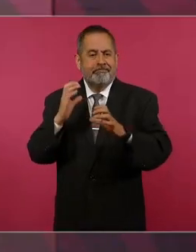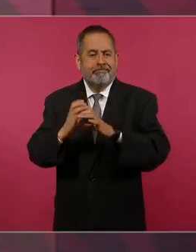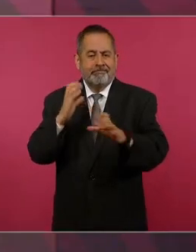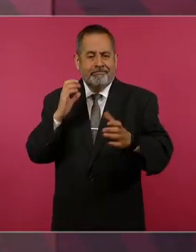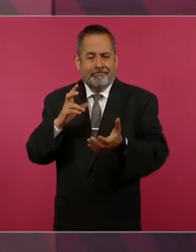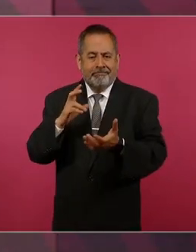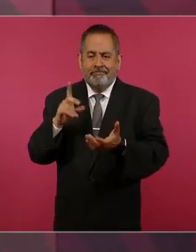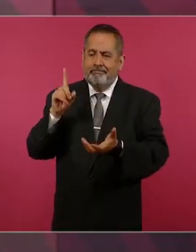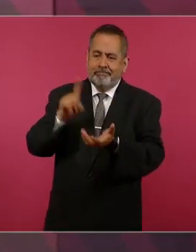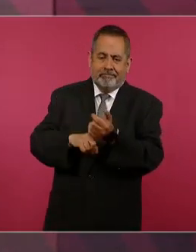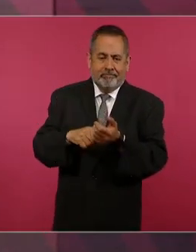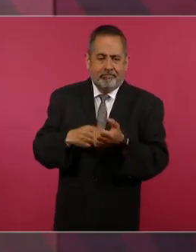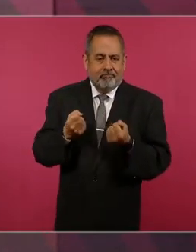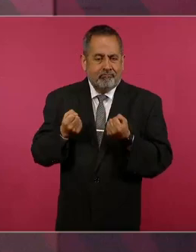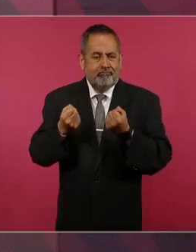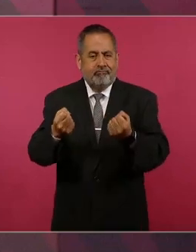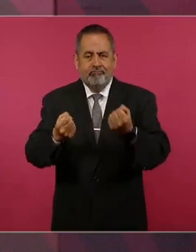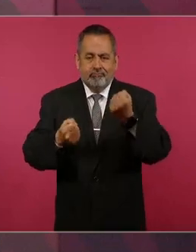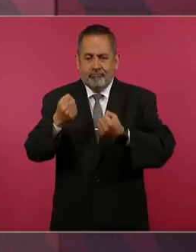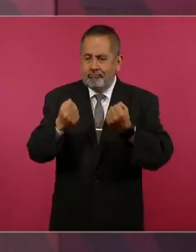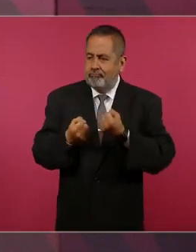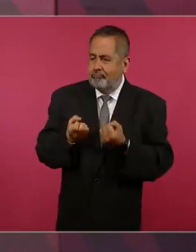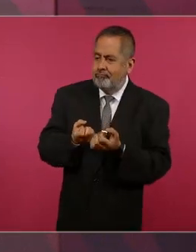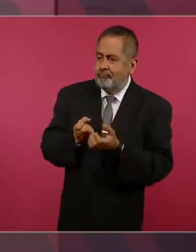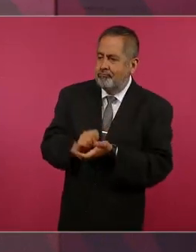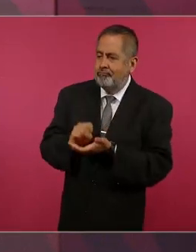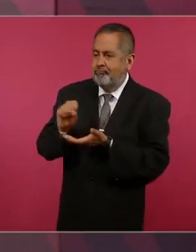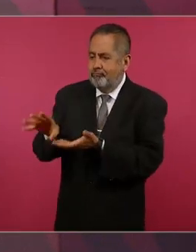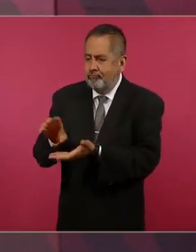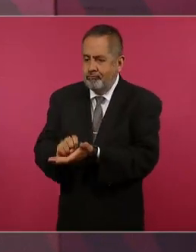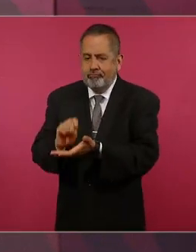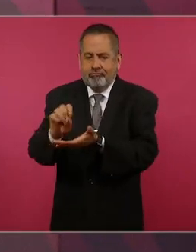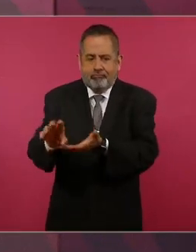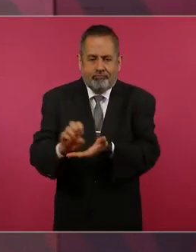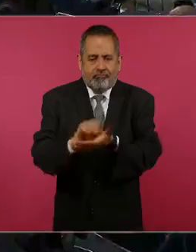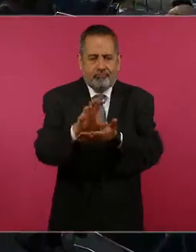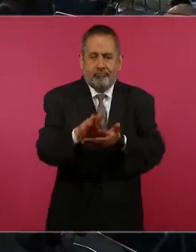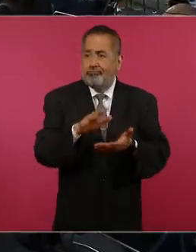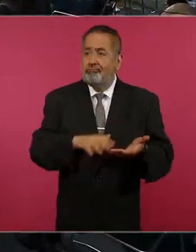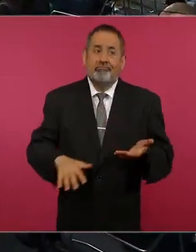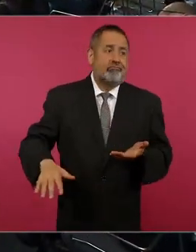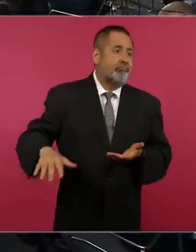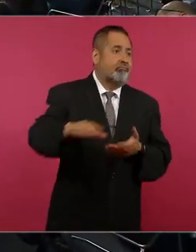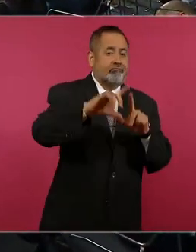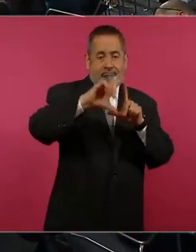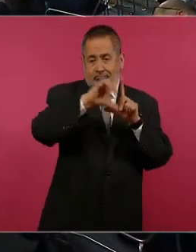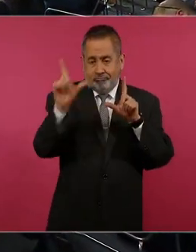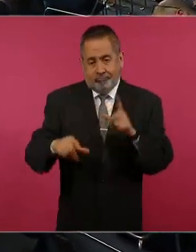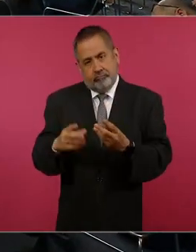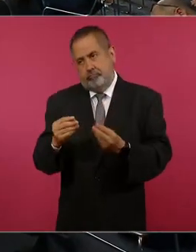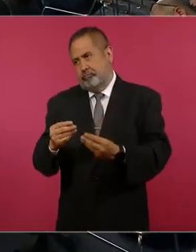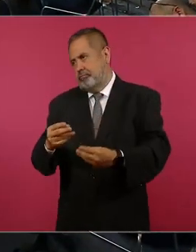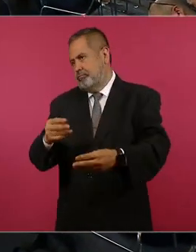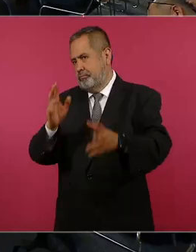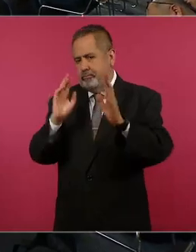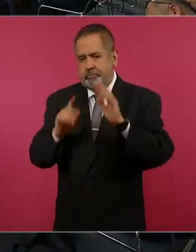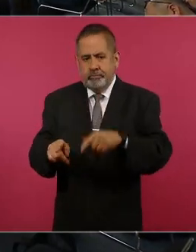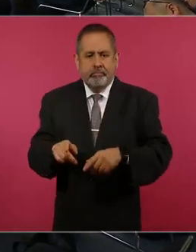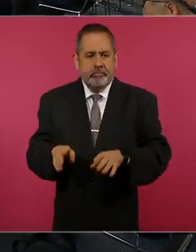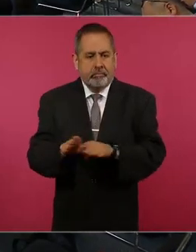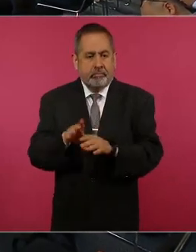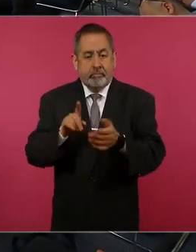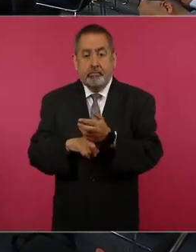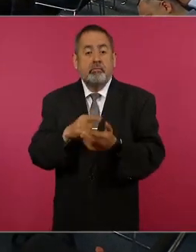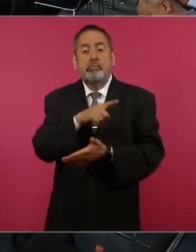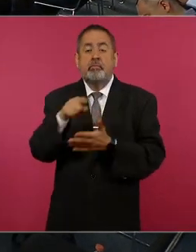de valores que se requieren para la distribución por todo el país. Y son comunidades